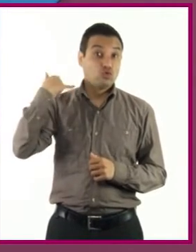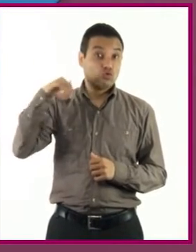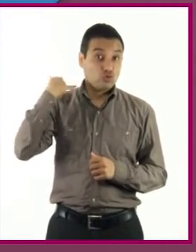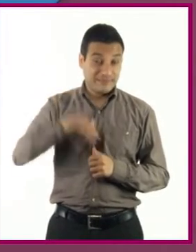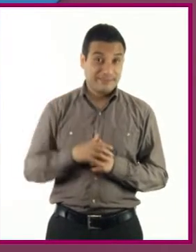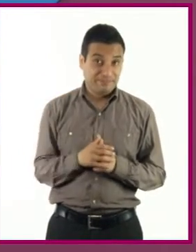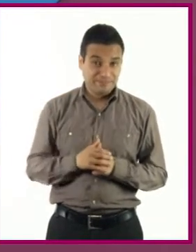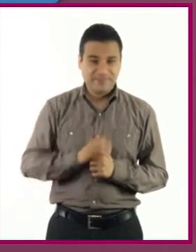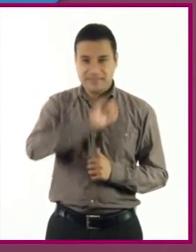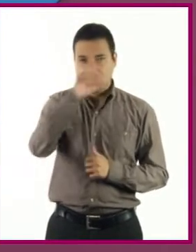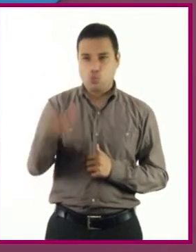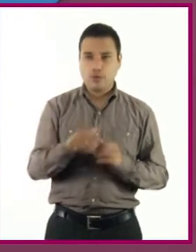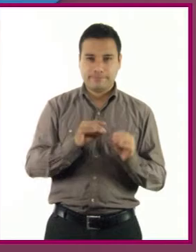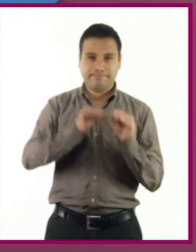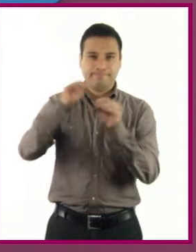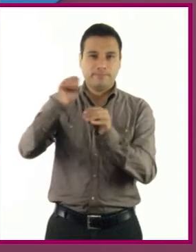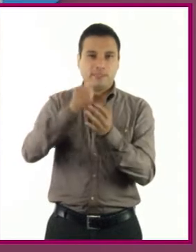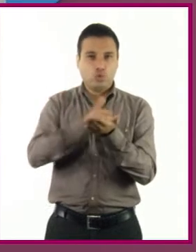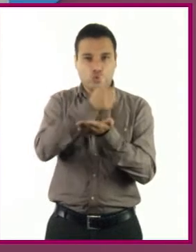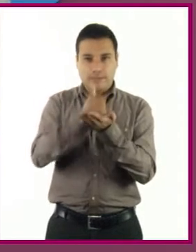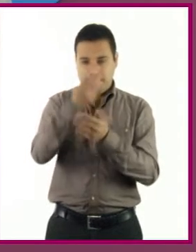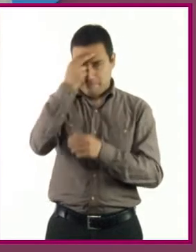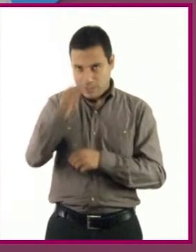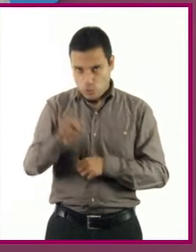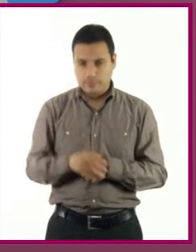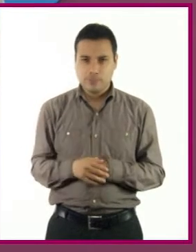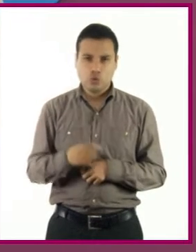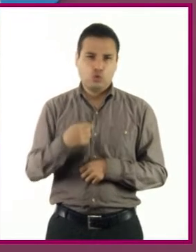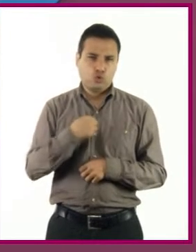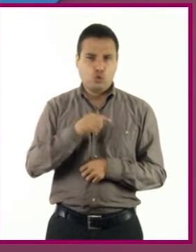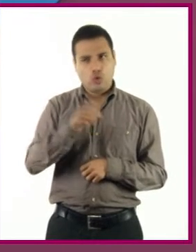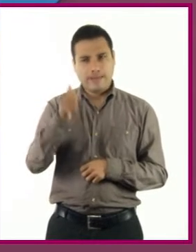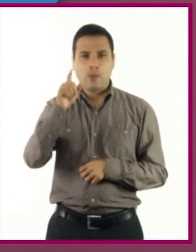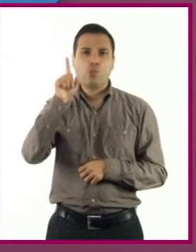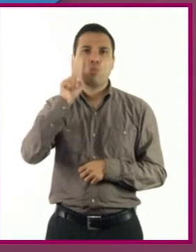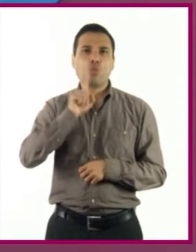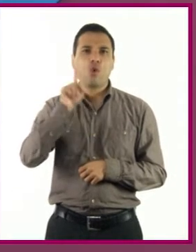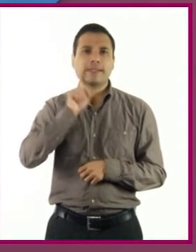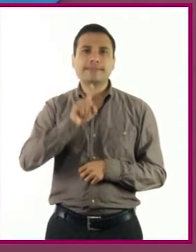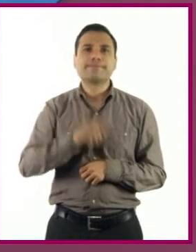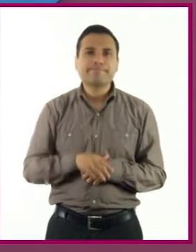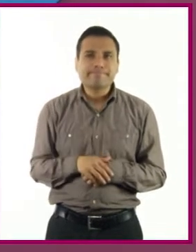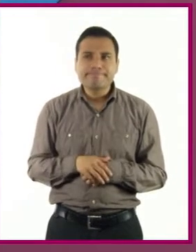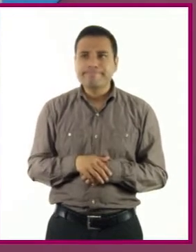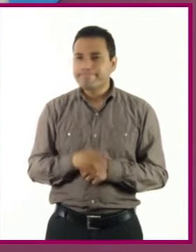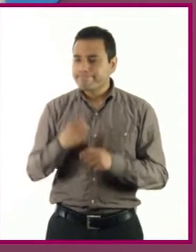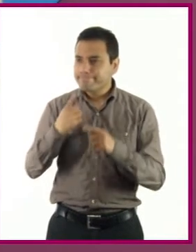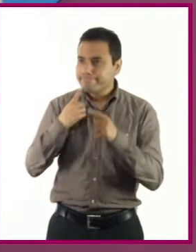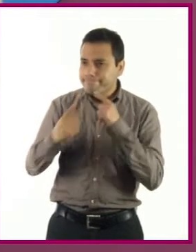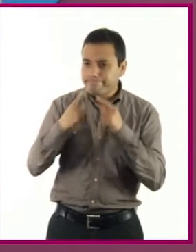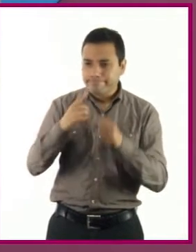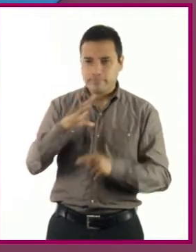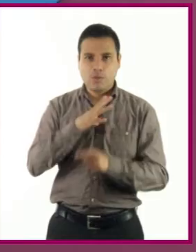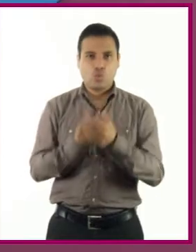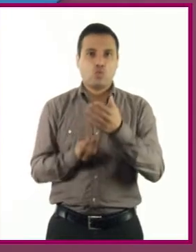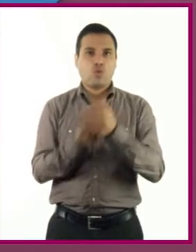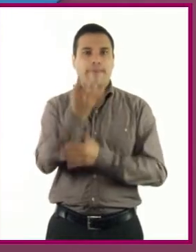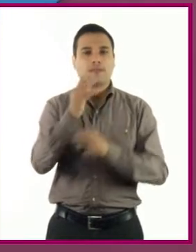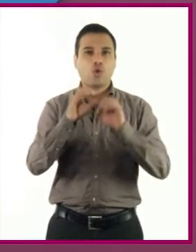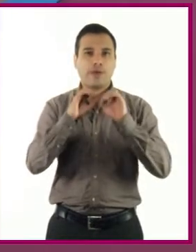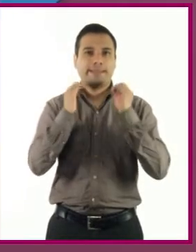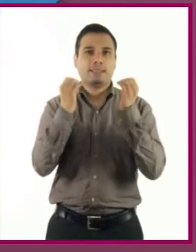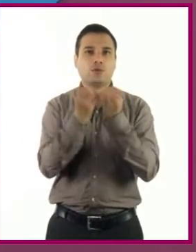cuando me fui a la Ciudad de México, participé con otras mujeres en la conformación de distintas ligas de mujeres